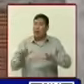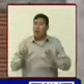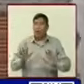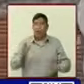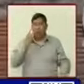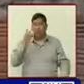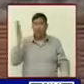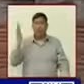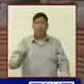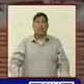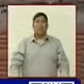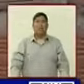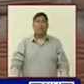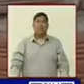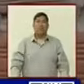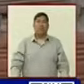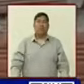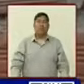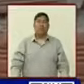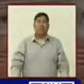ceder.